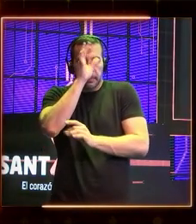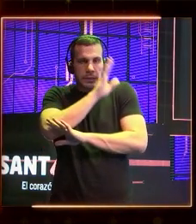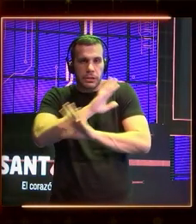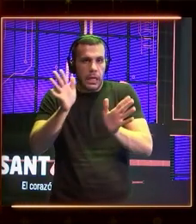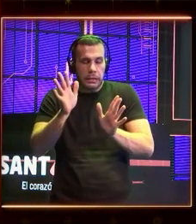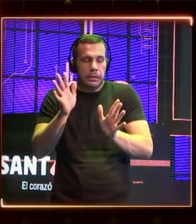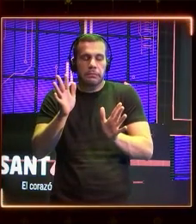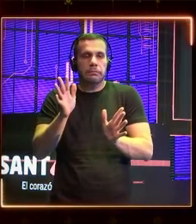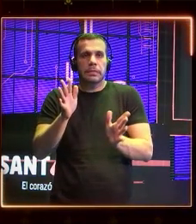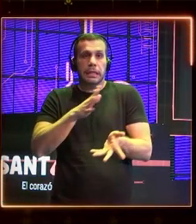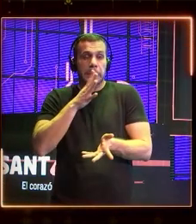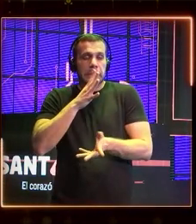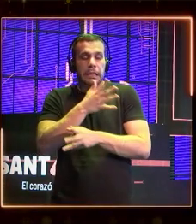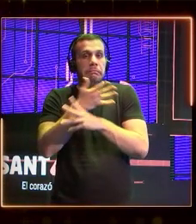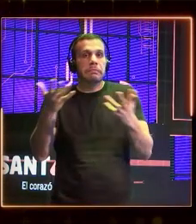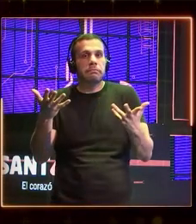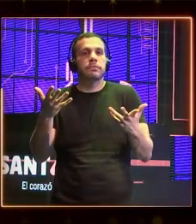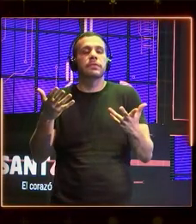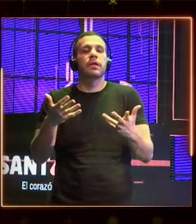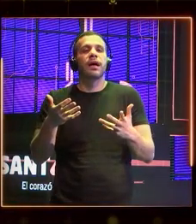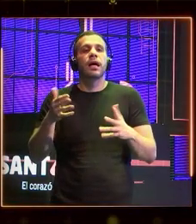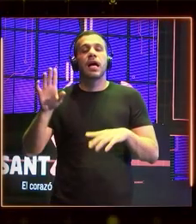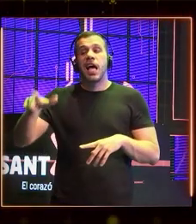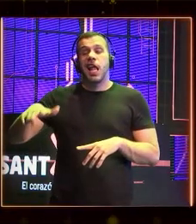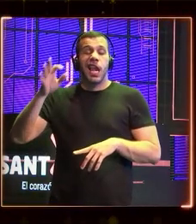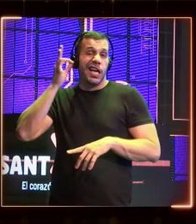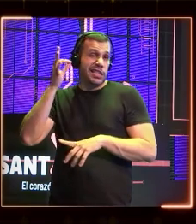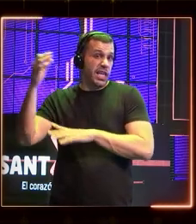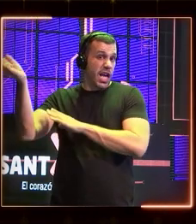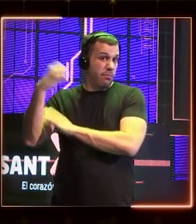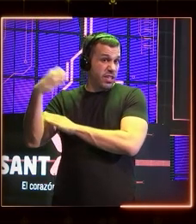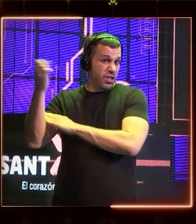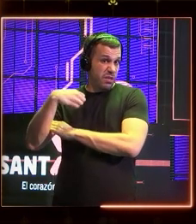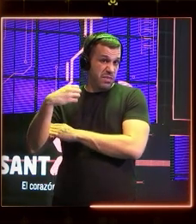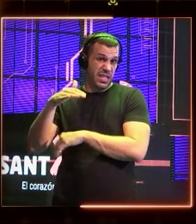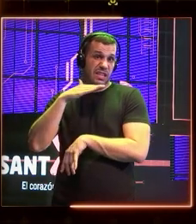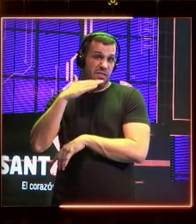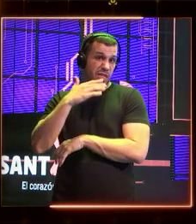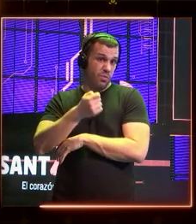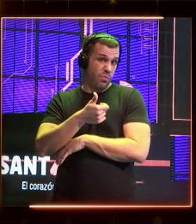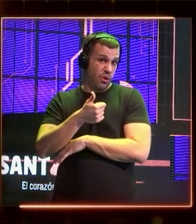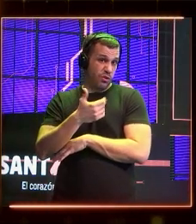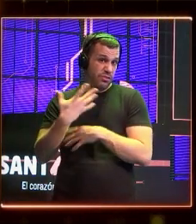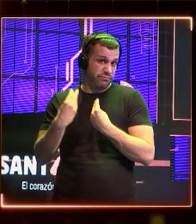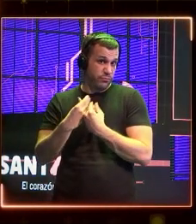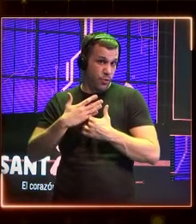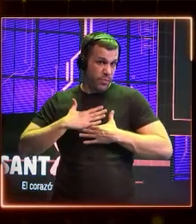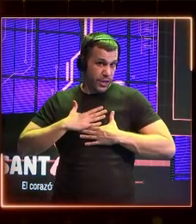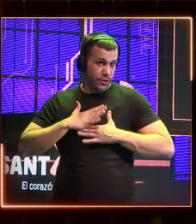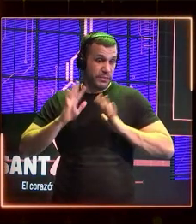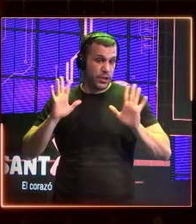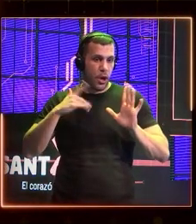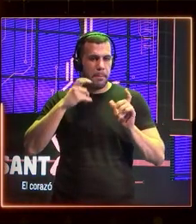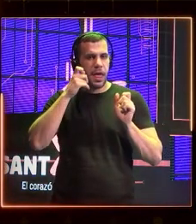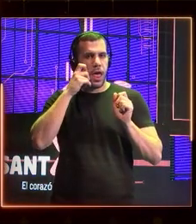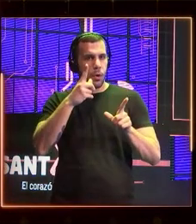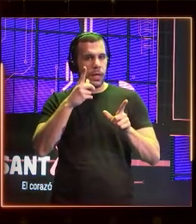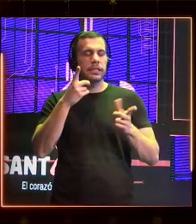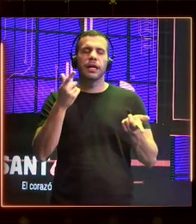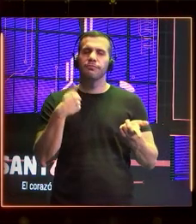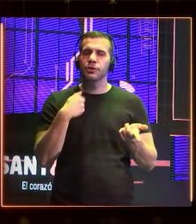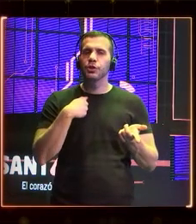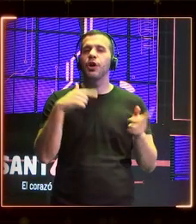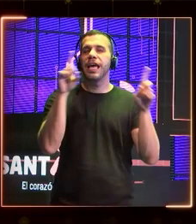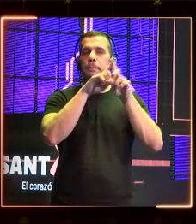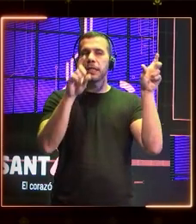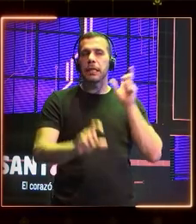residas cuentas la chica no me hizo ni puñao se enfadó conmigo un poco y yo me di cuenta de que tenía que saber más de esa